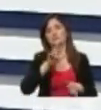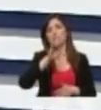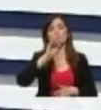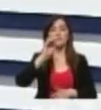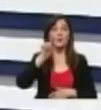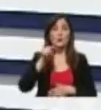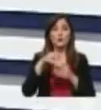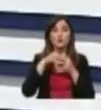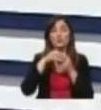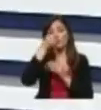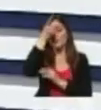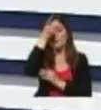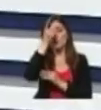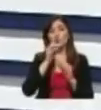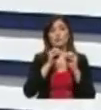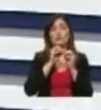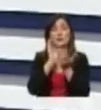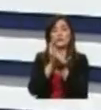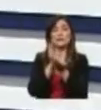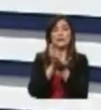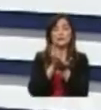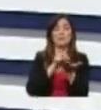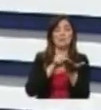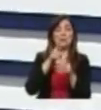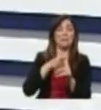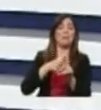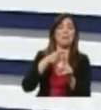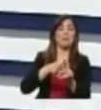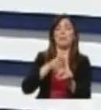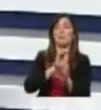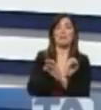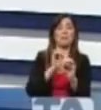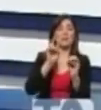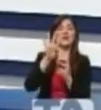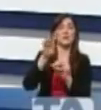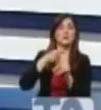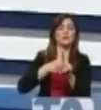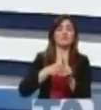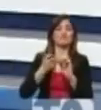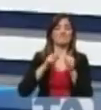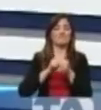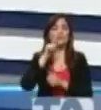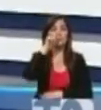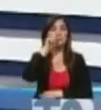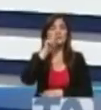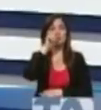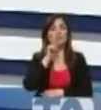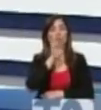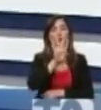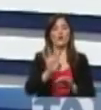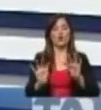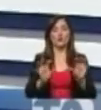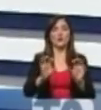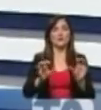$370,000 de deuda acumulada al Seguro Social por 24 meses sin aportaciones es uno de los problemas que enfrentan los empleados de 4